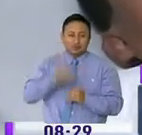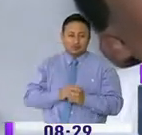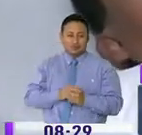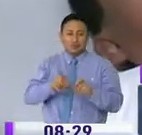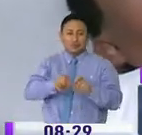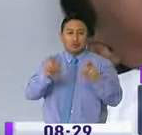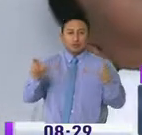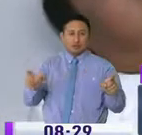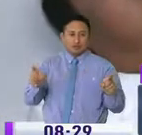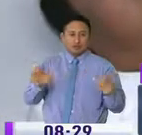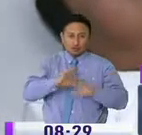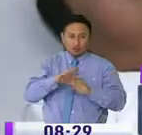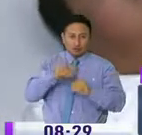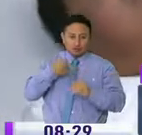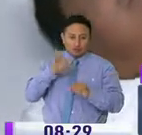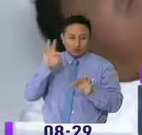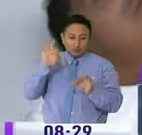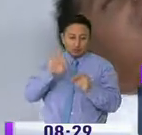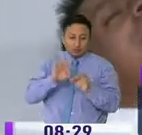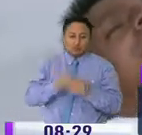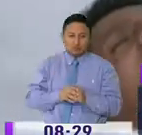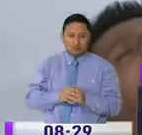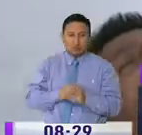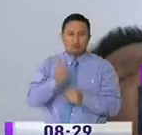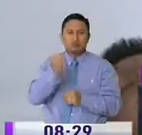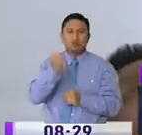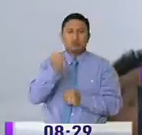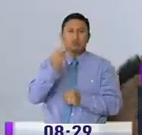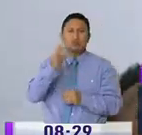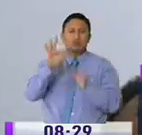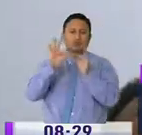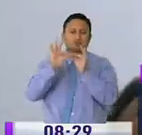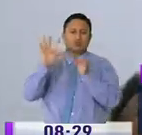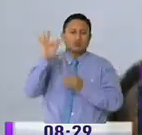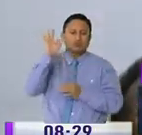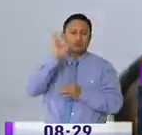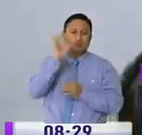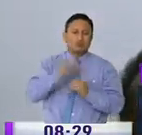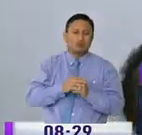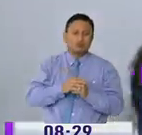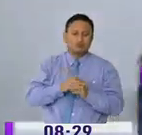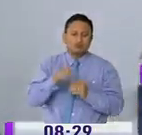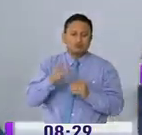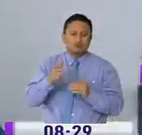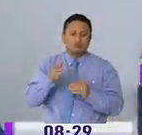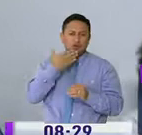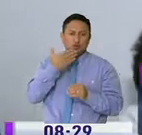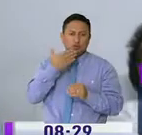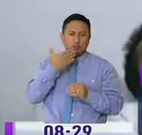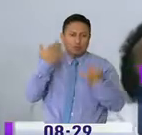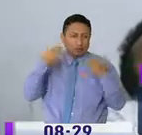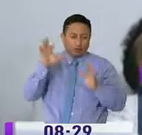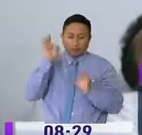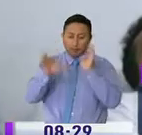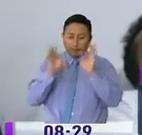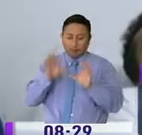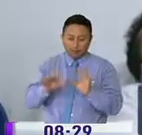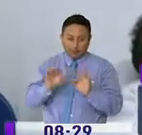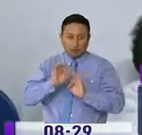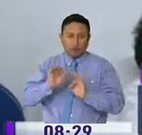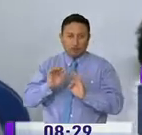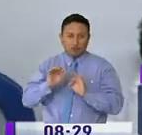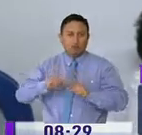ginecología, etcétera, etcétera. ¿Cuántas agujas más o menos se colocan en el cuerpo y en qué zonas de precisamente de la persona se